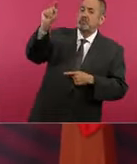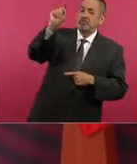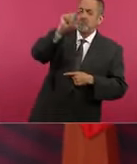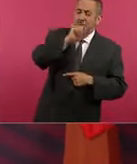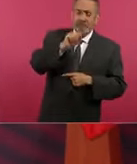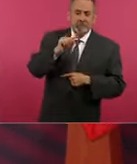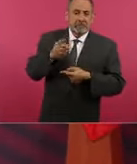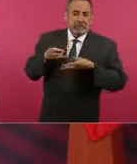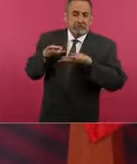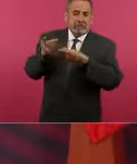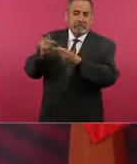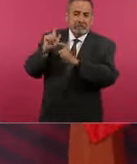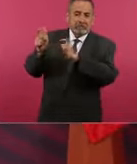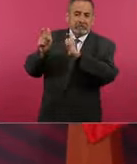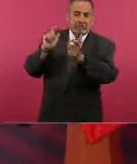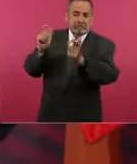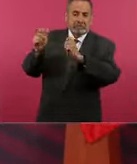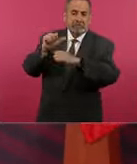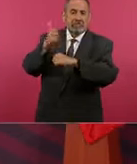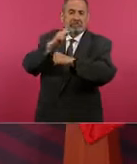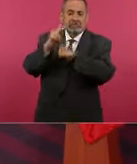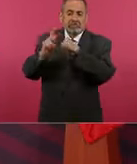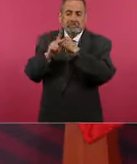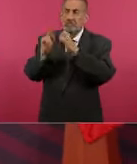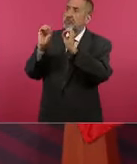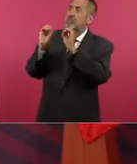Imagínense lo que costaban esas oficinas,